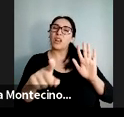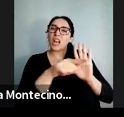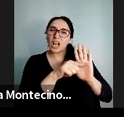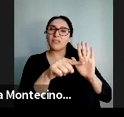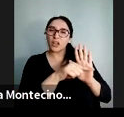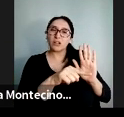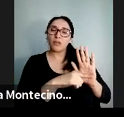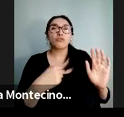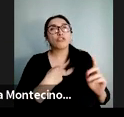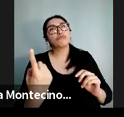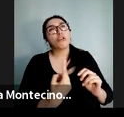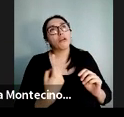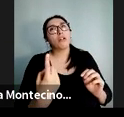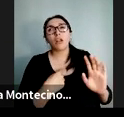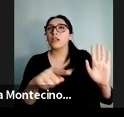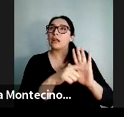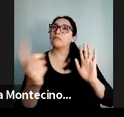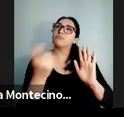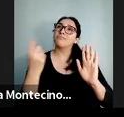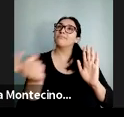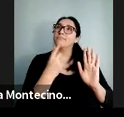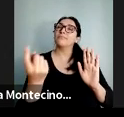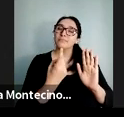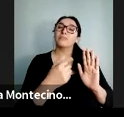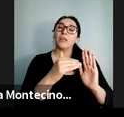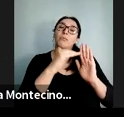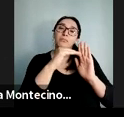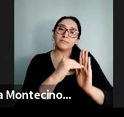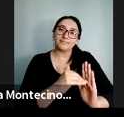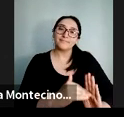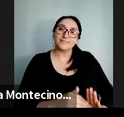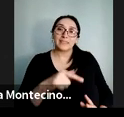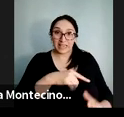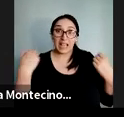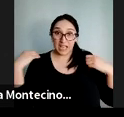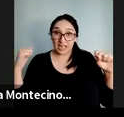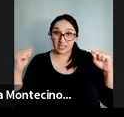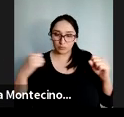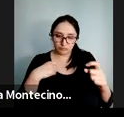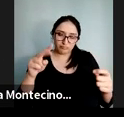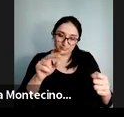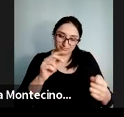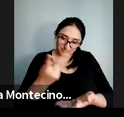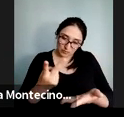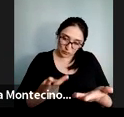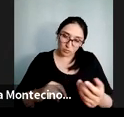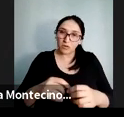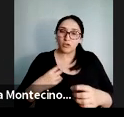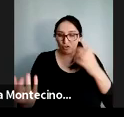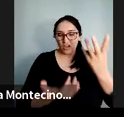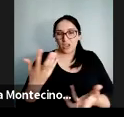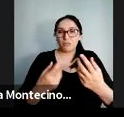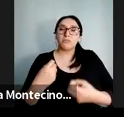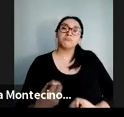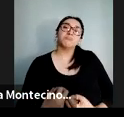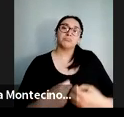sola frente a este tipo de violencia. Entonces también estos ejercicios son para poder sacar eso hacia afuera y poder conversarlo en comunidad,